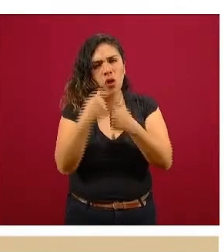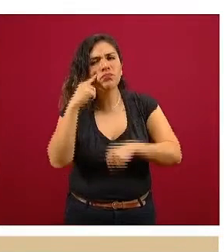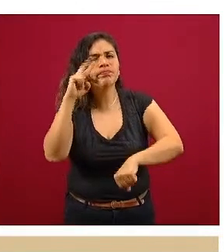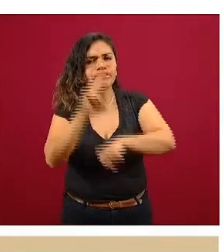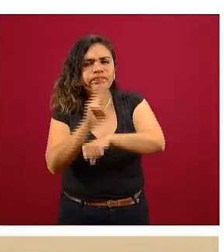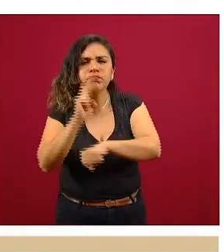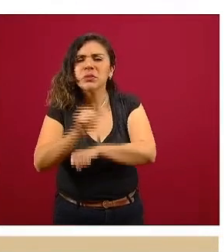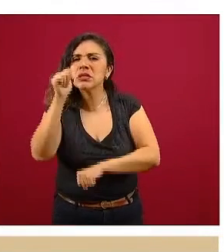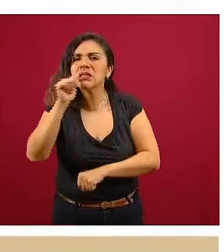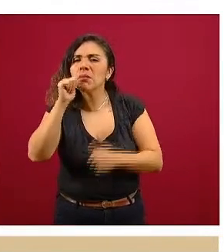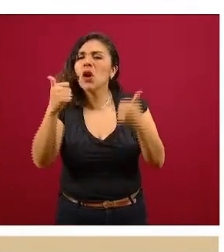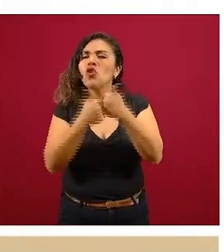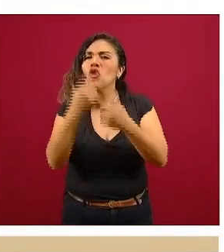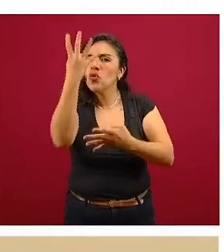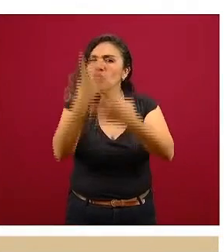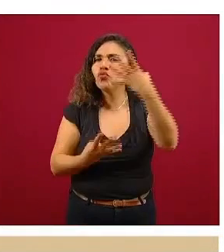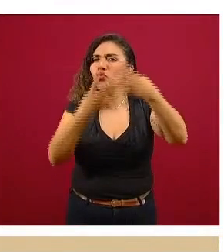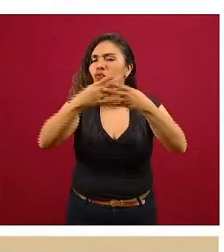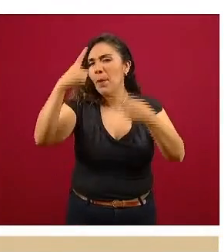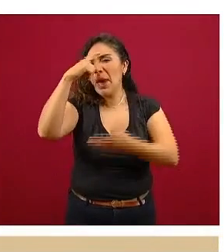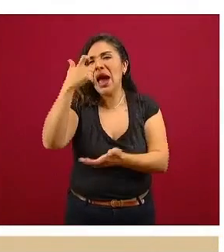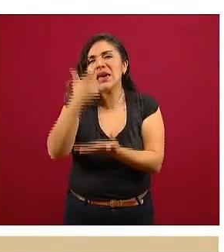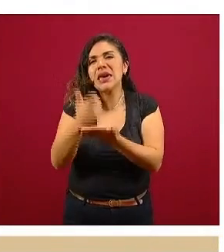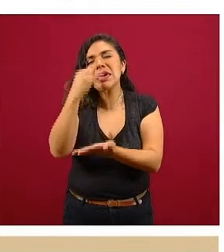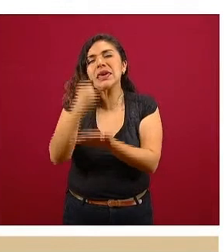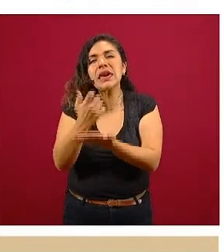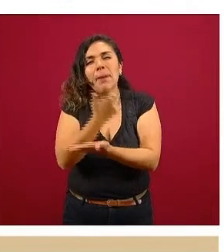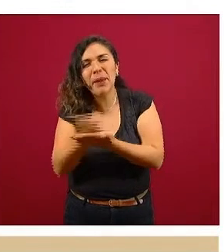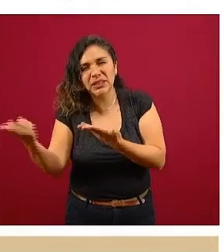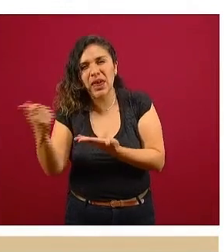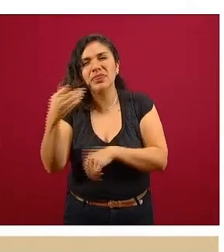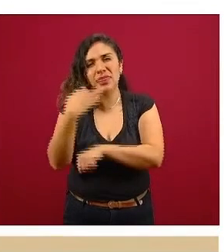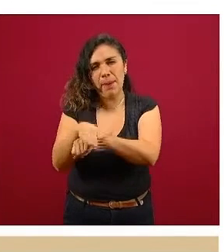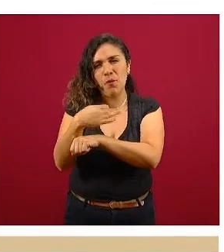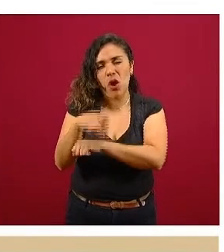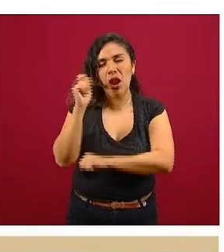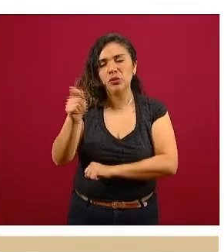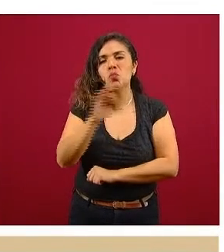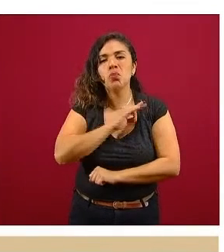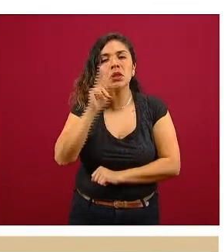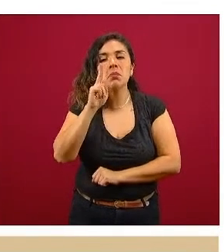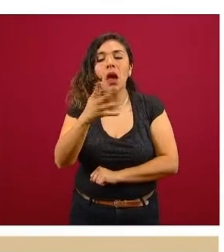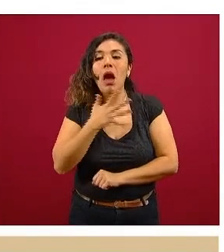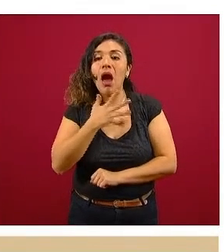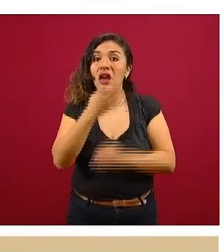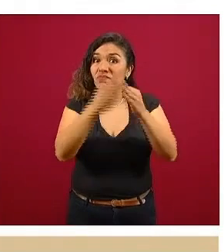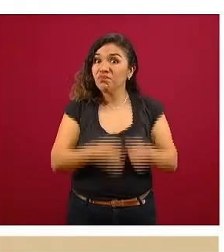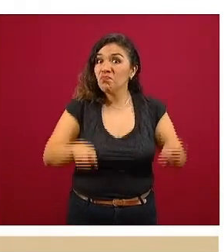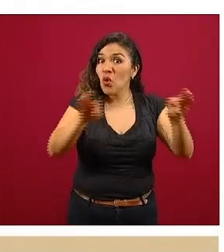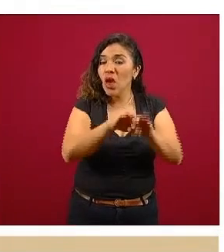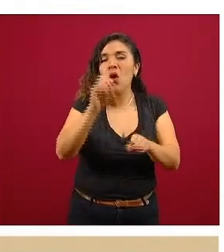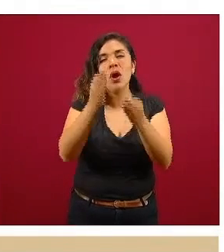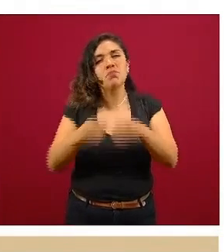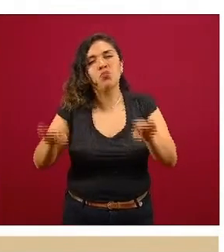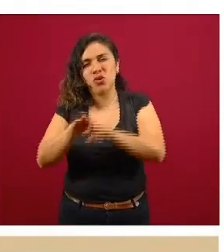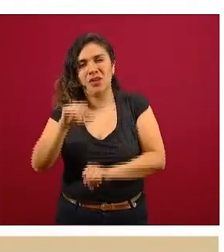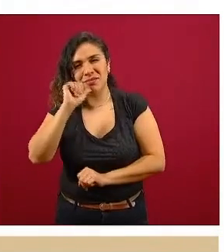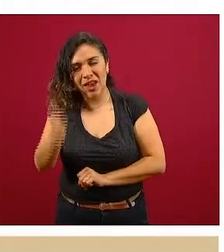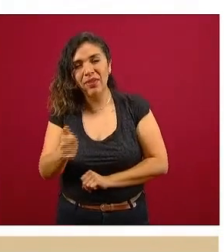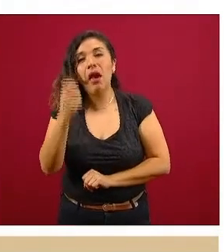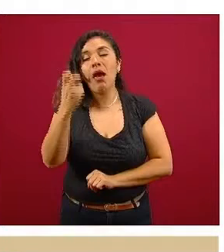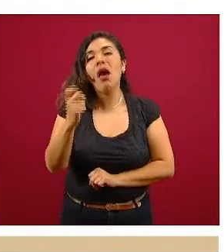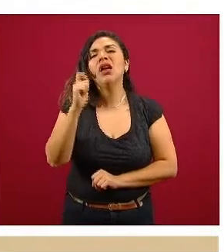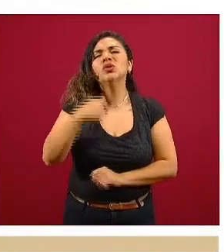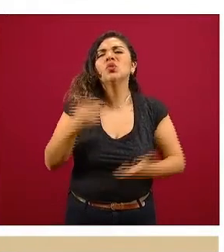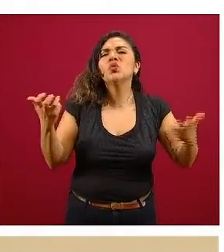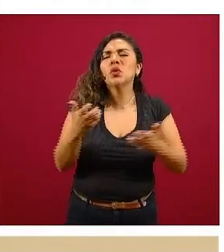a través del tablero de incapacidades temporales, podemos separar entre esenciales y no esenciales, y lo que